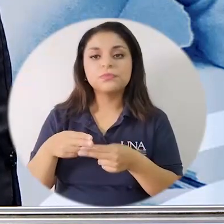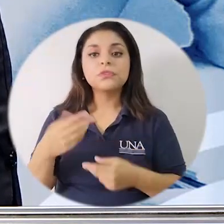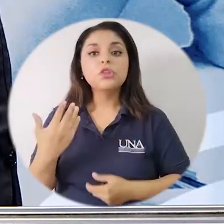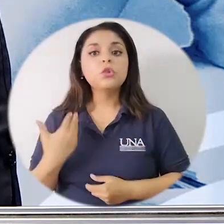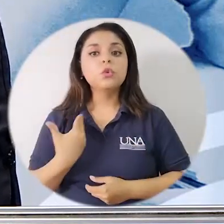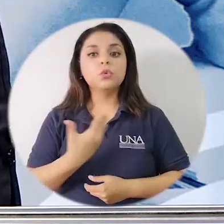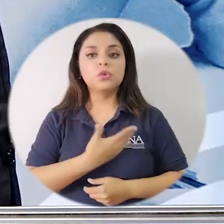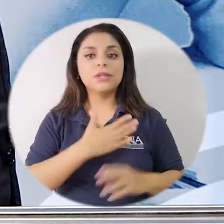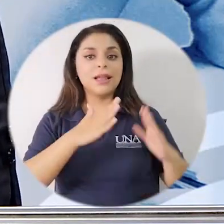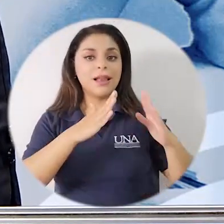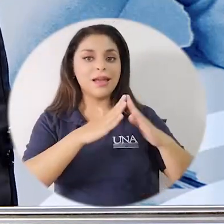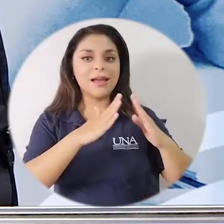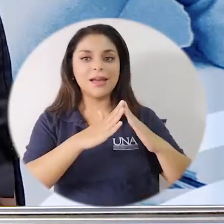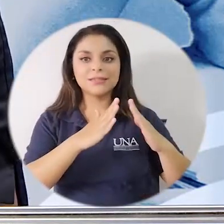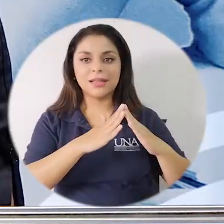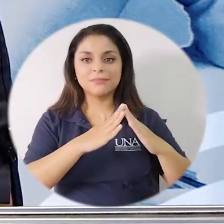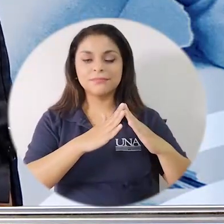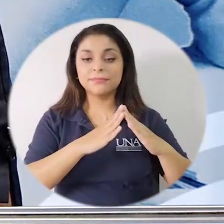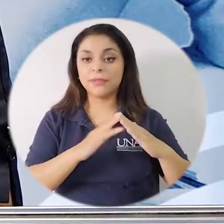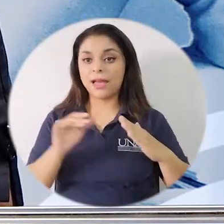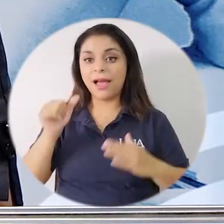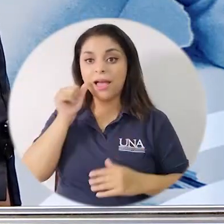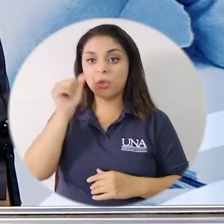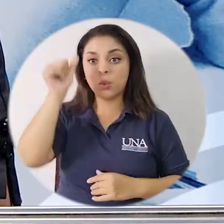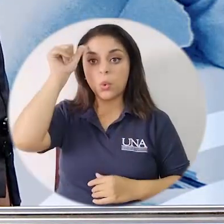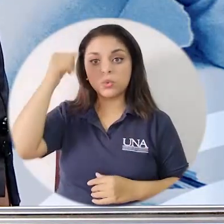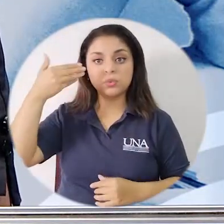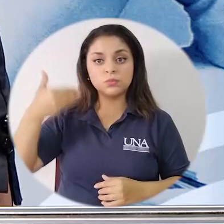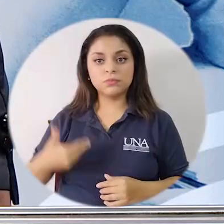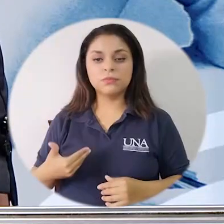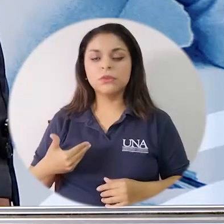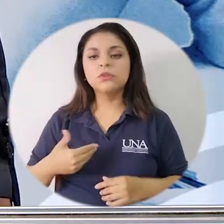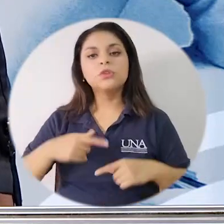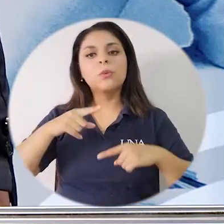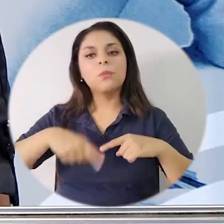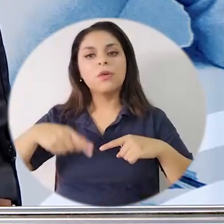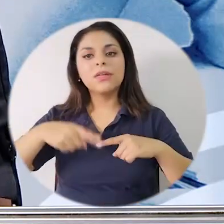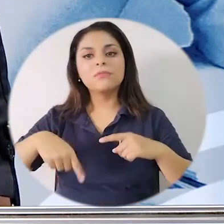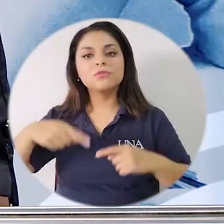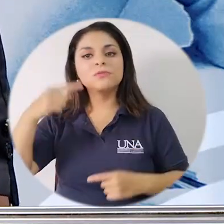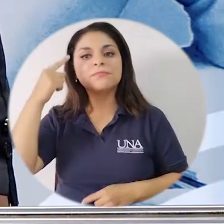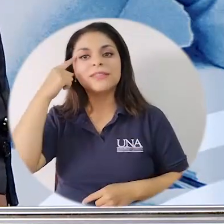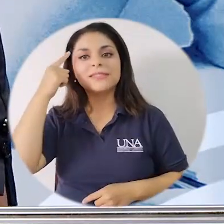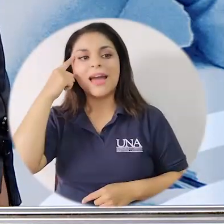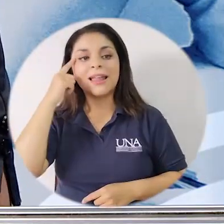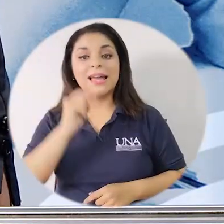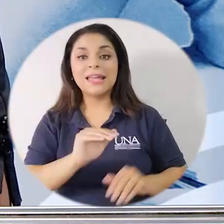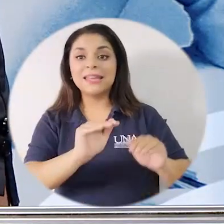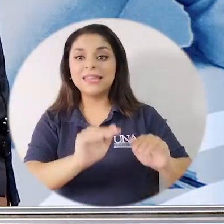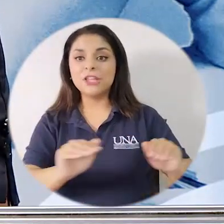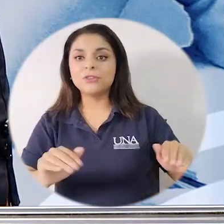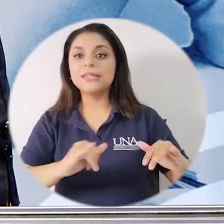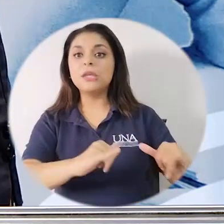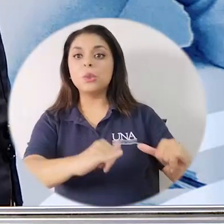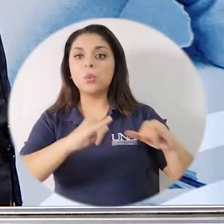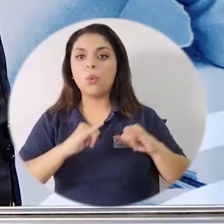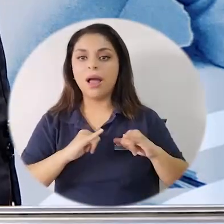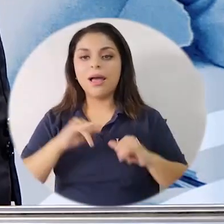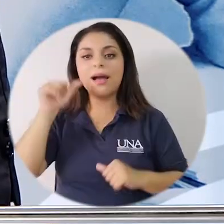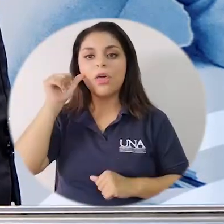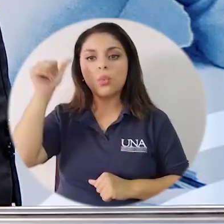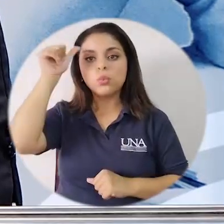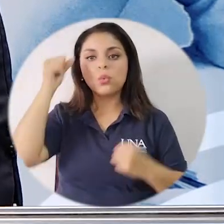desde casa no podemos, como adultos, no podemos considerar que los niños van a hacer el mismo ejercicio que hacemos los